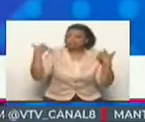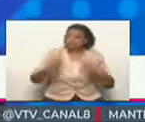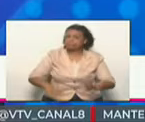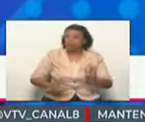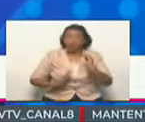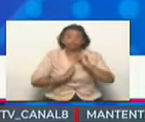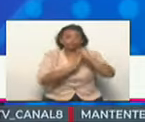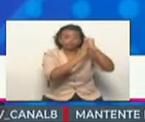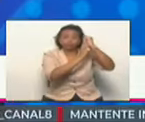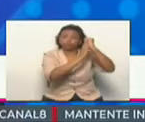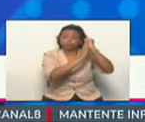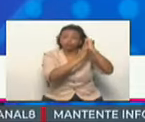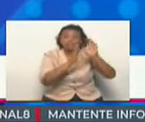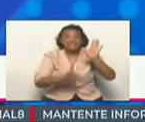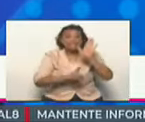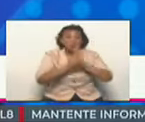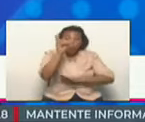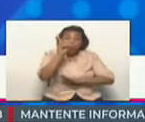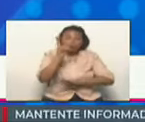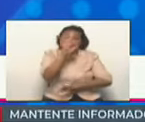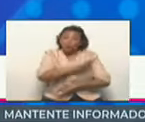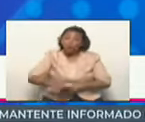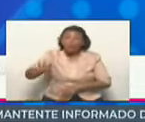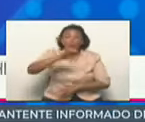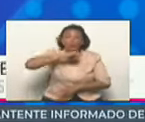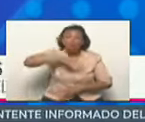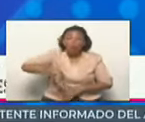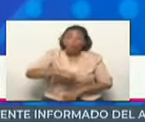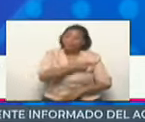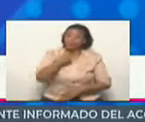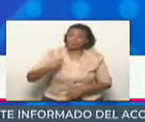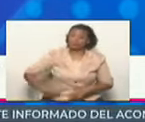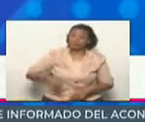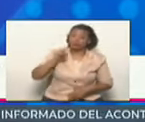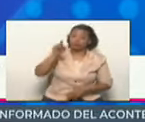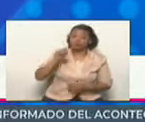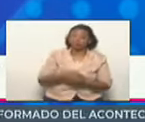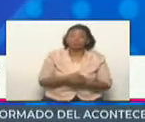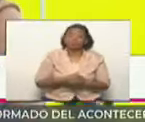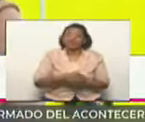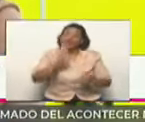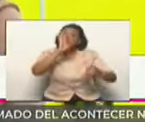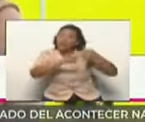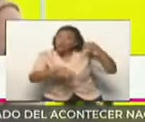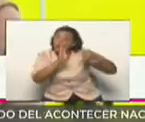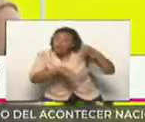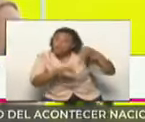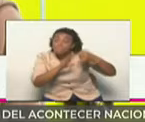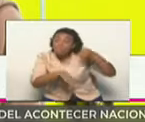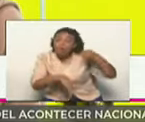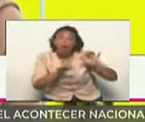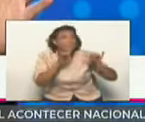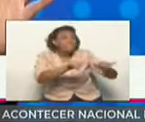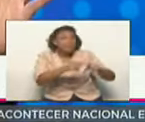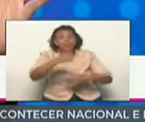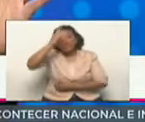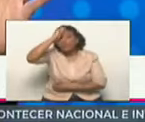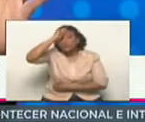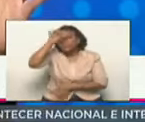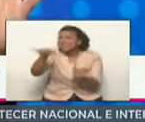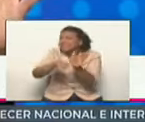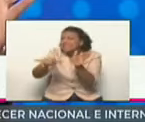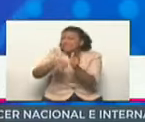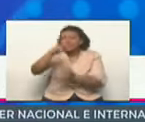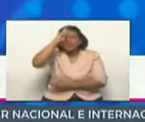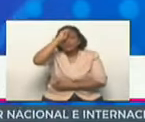de lanza del desarrollo histórico que ha logrado la China. Y luego tenemos ahí mismo en Turquía,